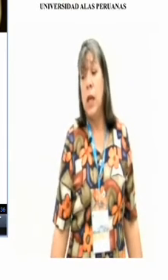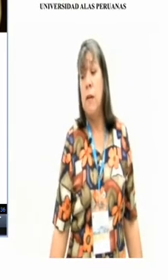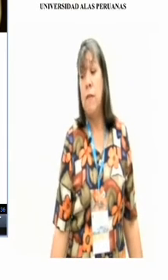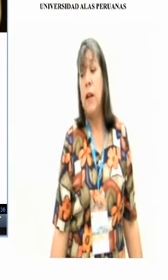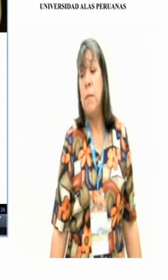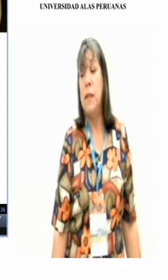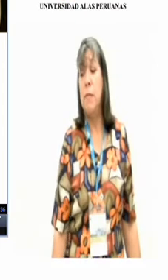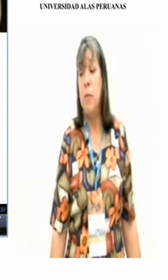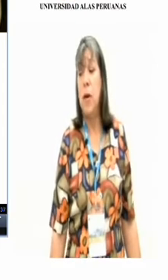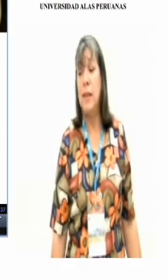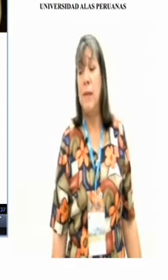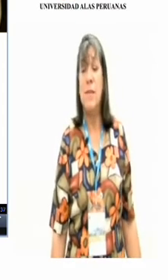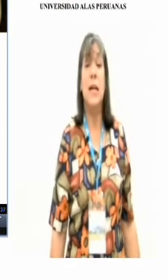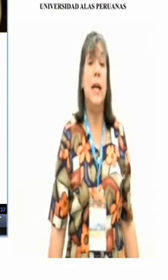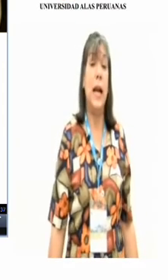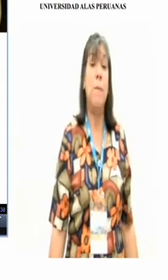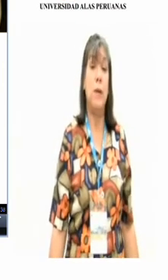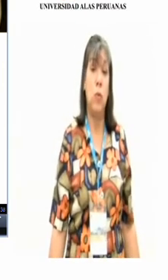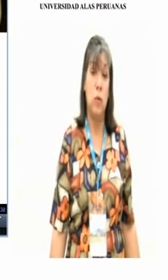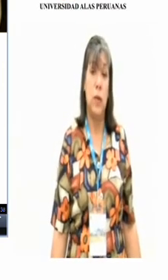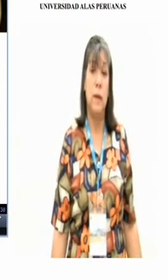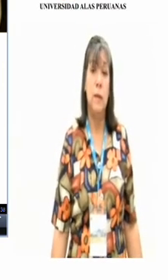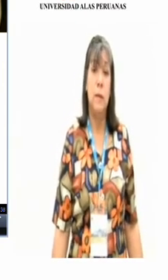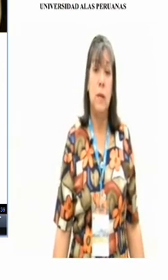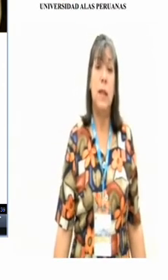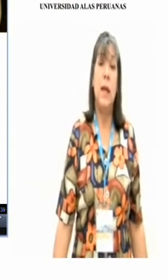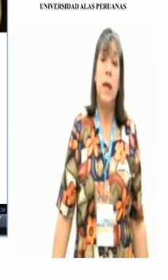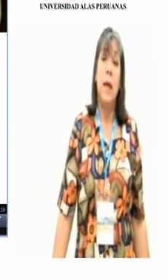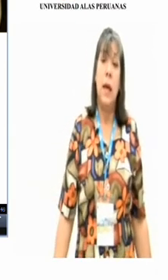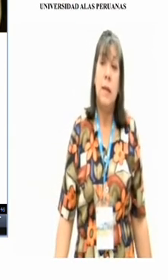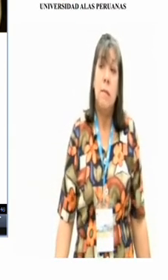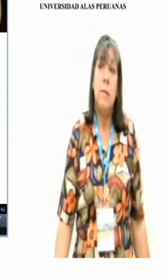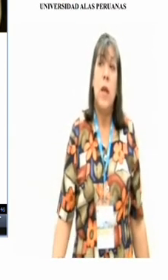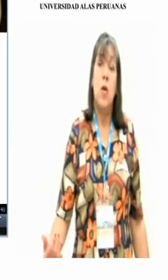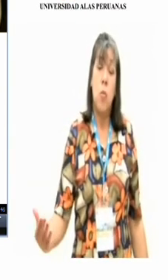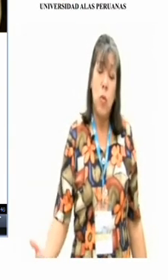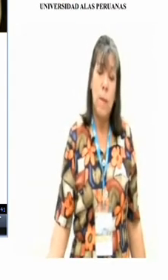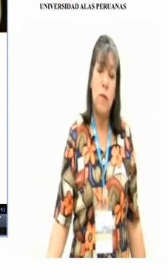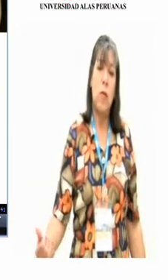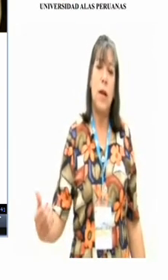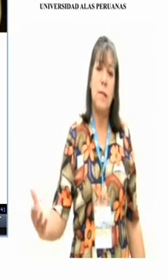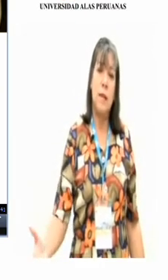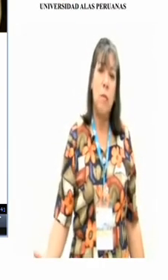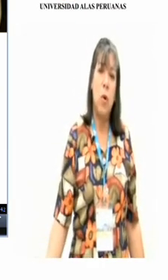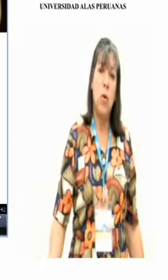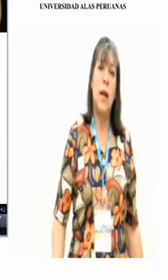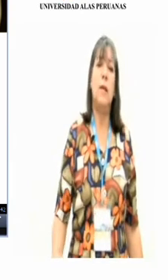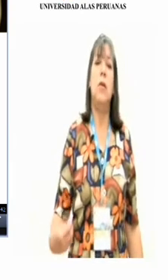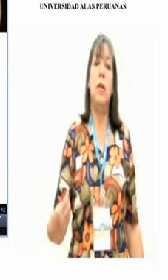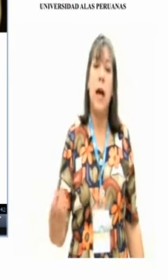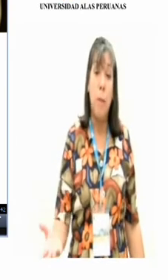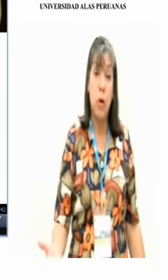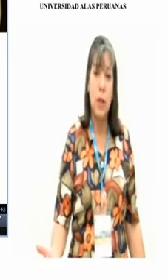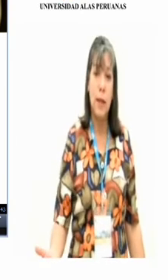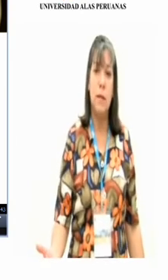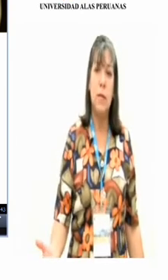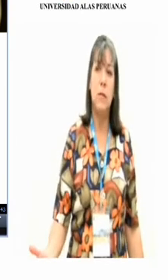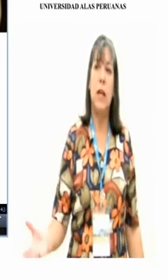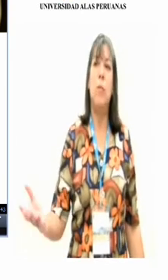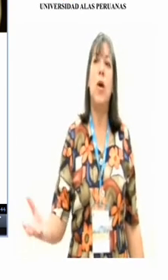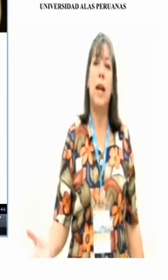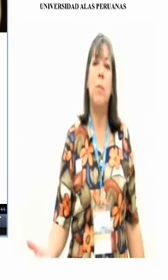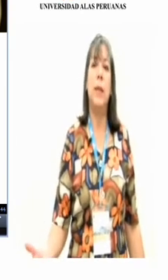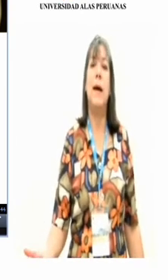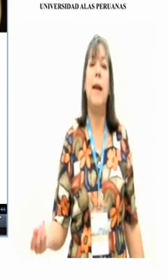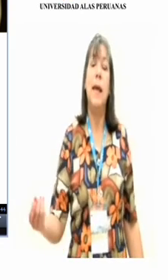aprendizaje. Y finalmente vemos que debe ser respetuosa. Entonces, como es una persona que se está involucrando, está